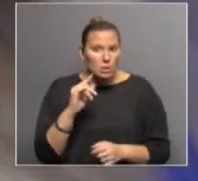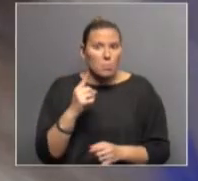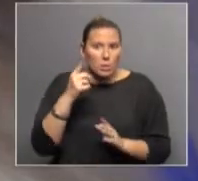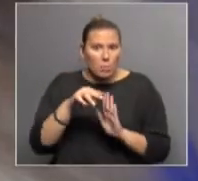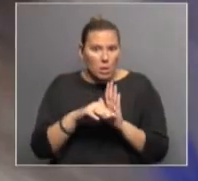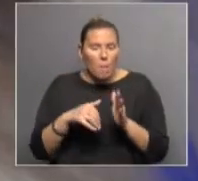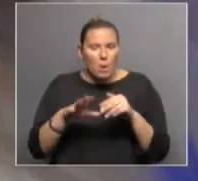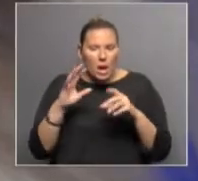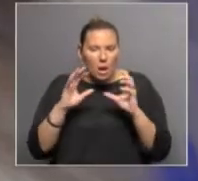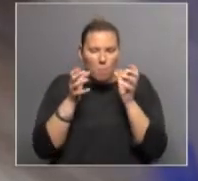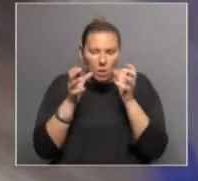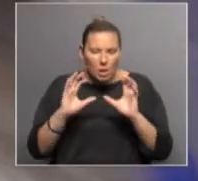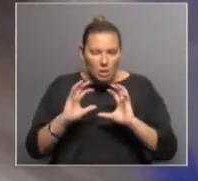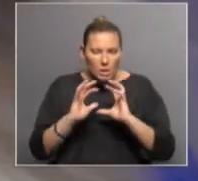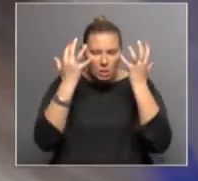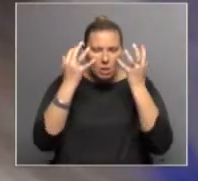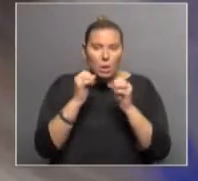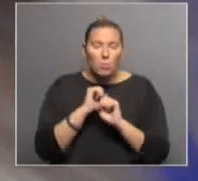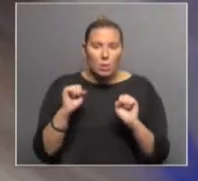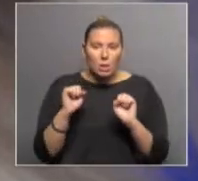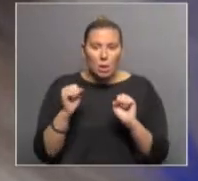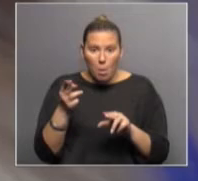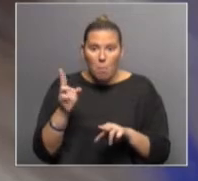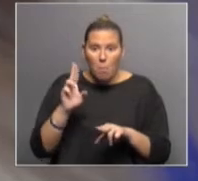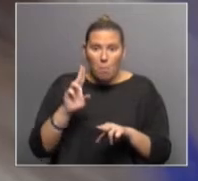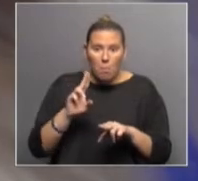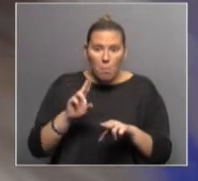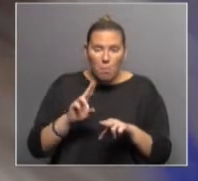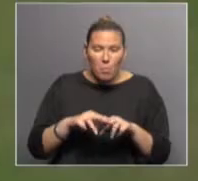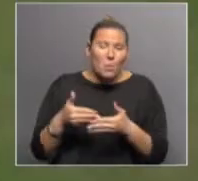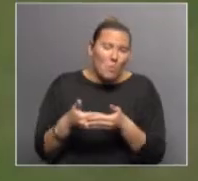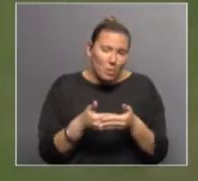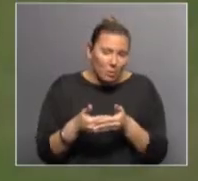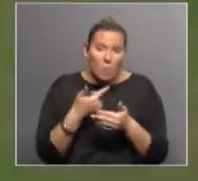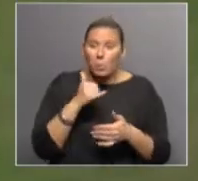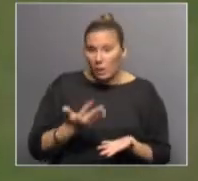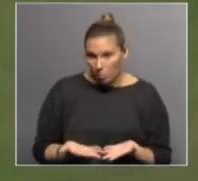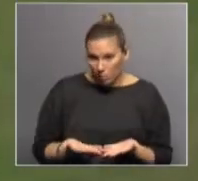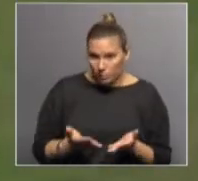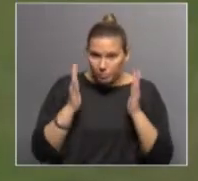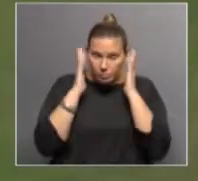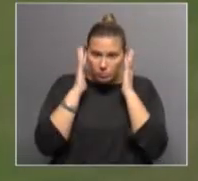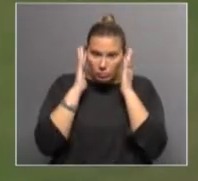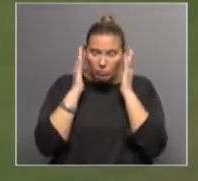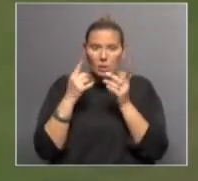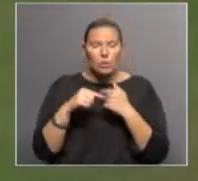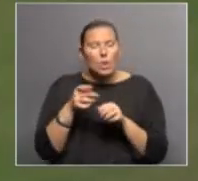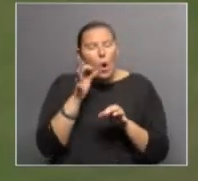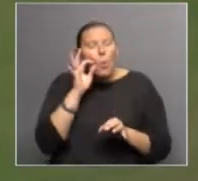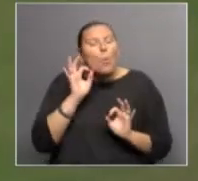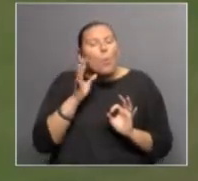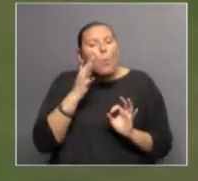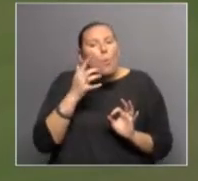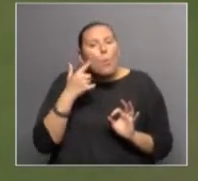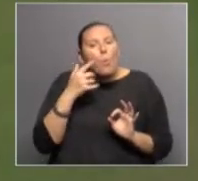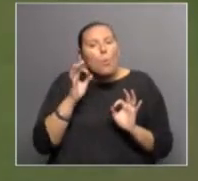lugares, pueden ser agresivas y pueden llegar a provocar la muerte, por ejemplo, de un bebé. Entonces, hay que tener mucho cuidado y